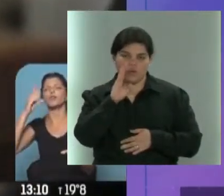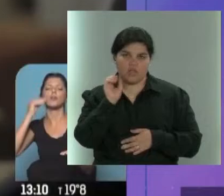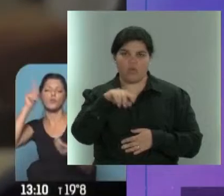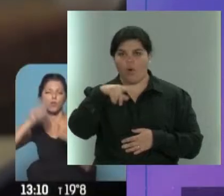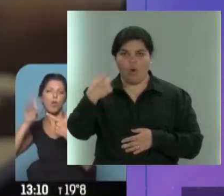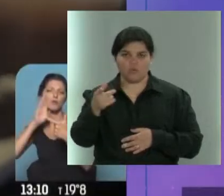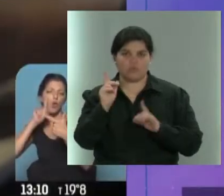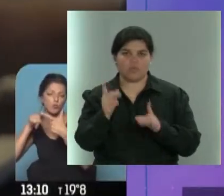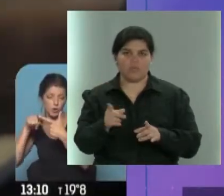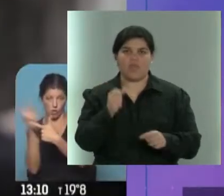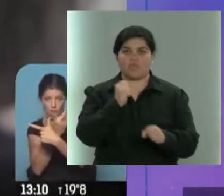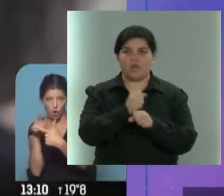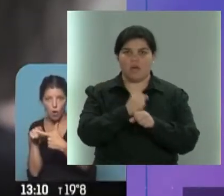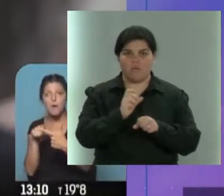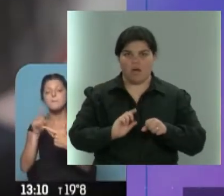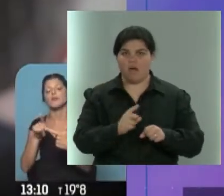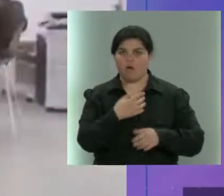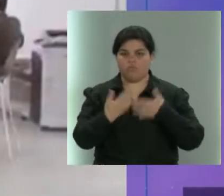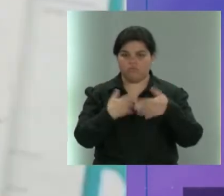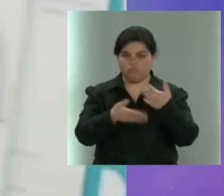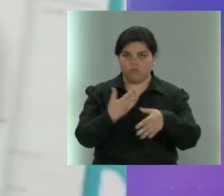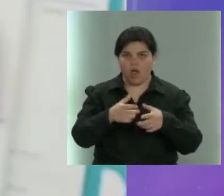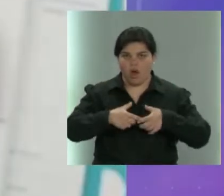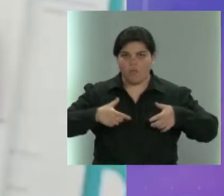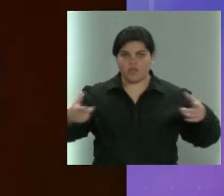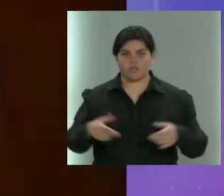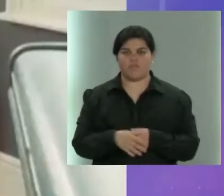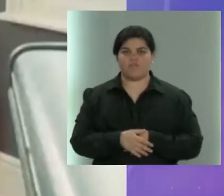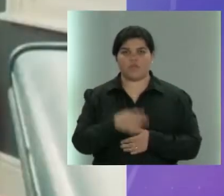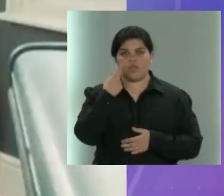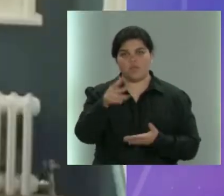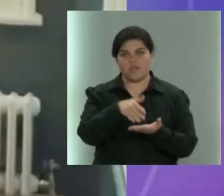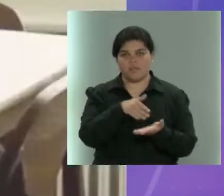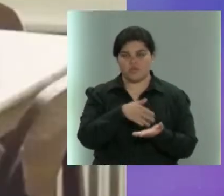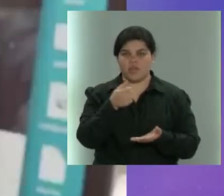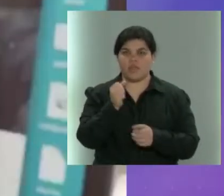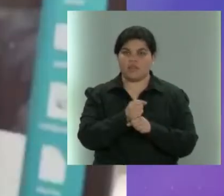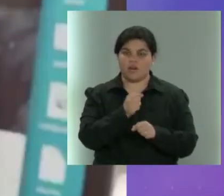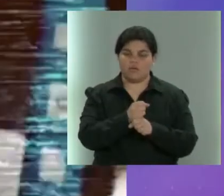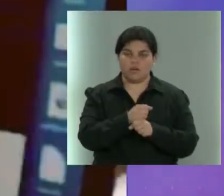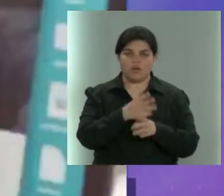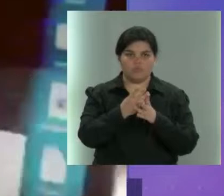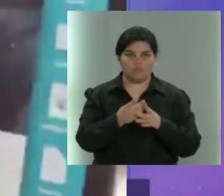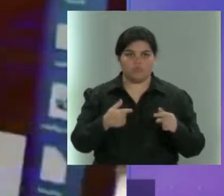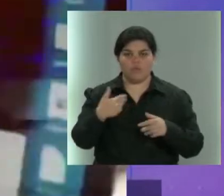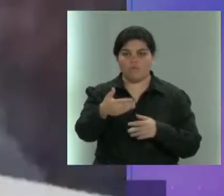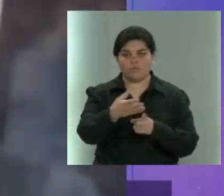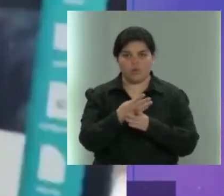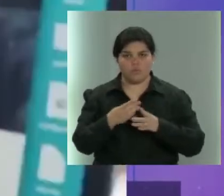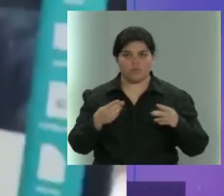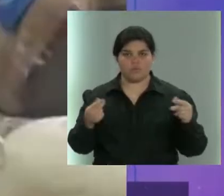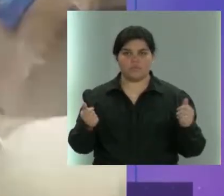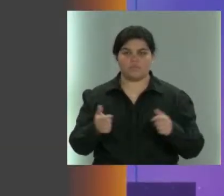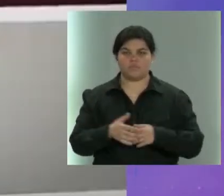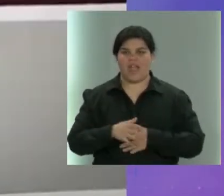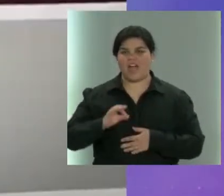los autoempleados van en aumento. Unos 2.000 millones de empleos desaparecerán en los próximos 15